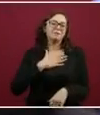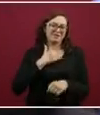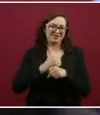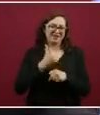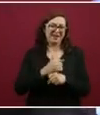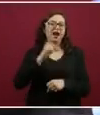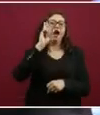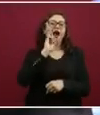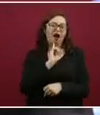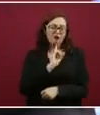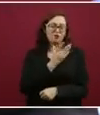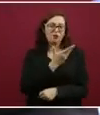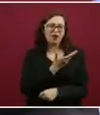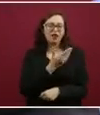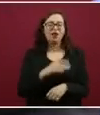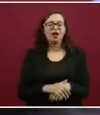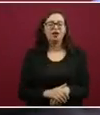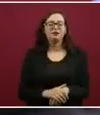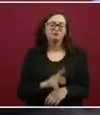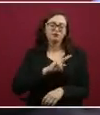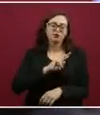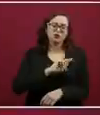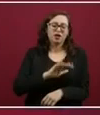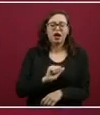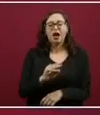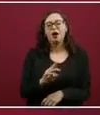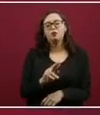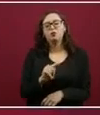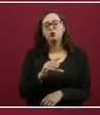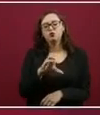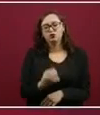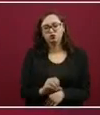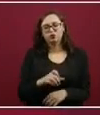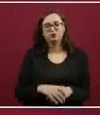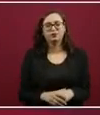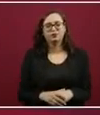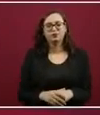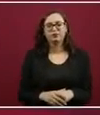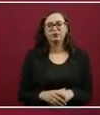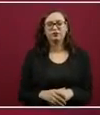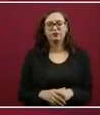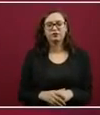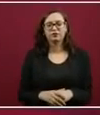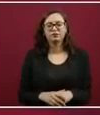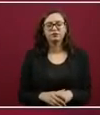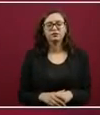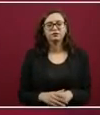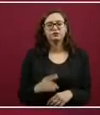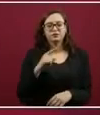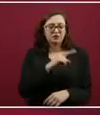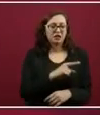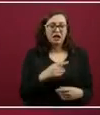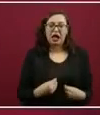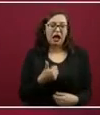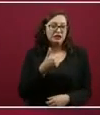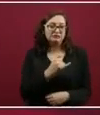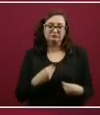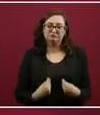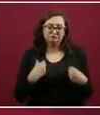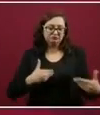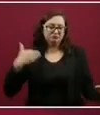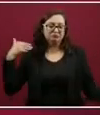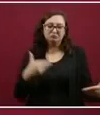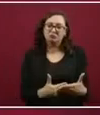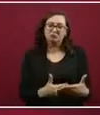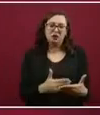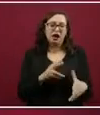Marilena Sánchez, viuda de Aburto. Era la manera como firmó hasta el día que se murió. Y a nosotros, a sus nietos, nos